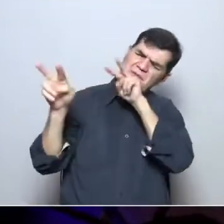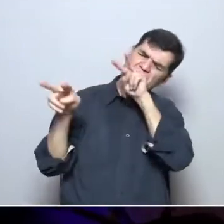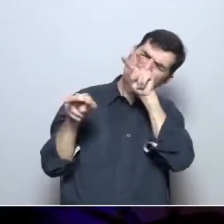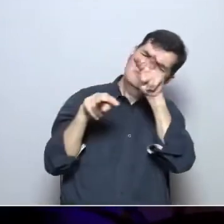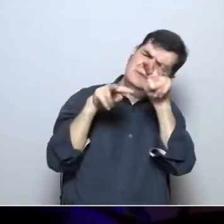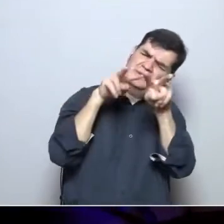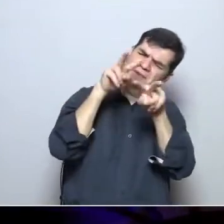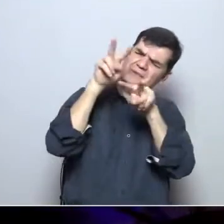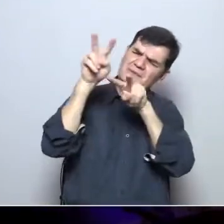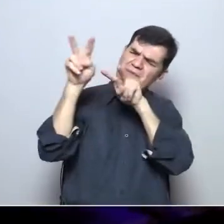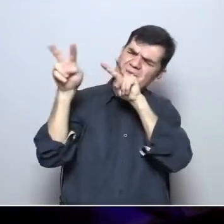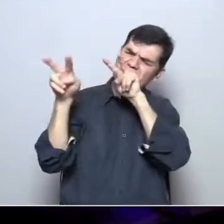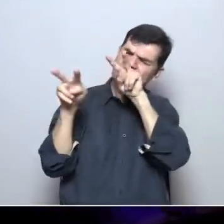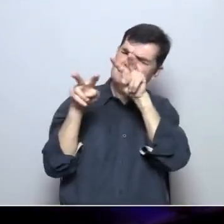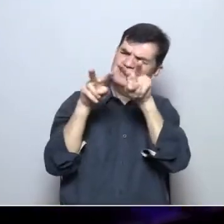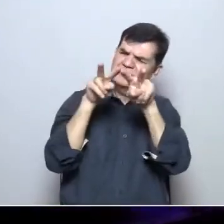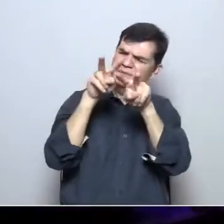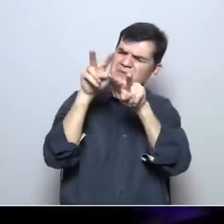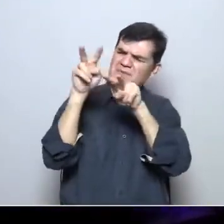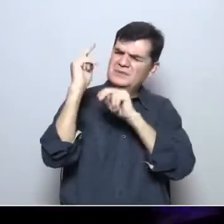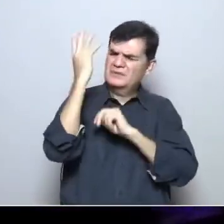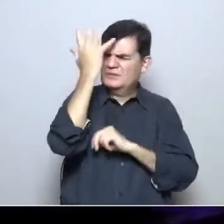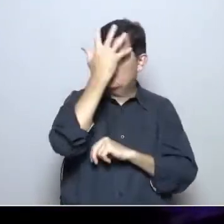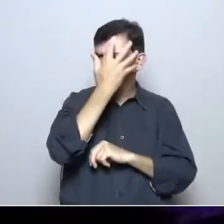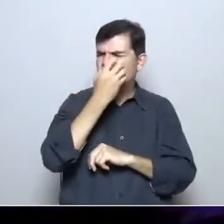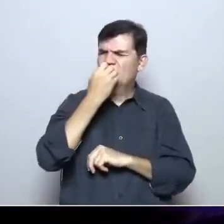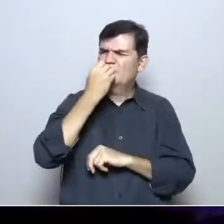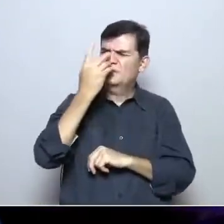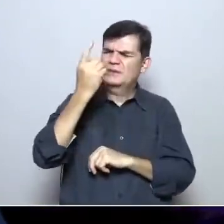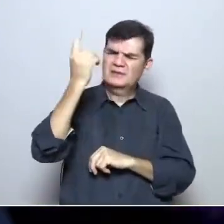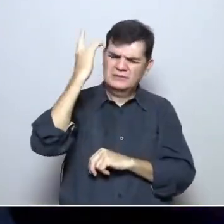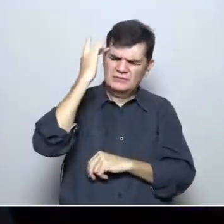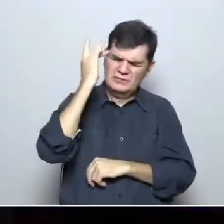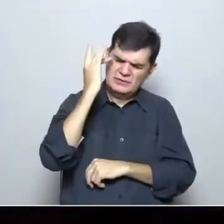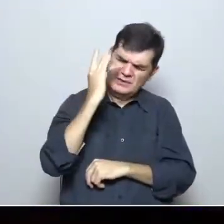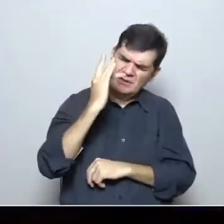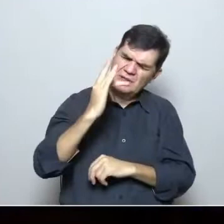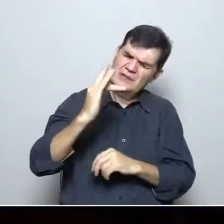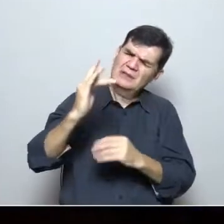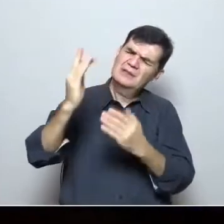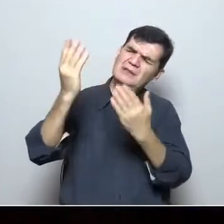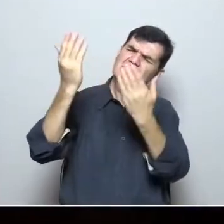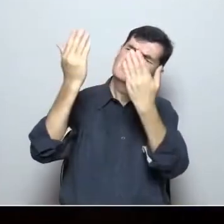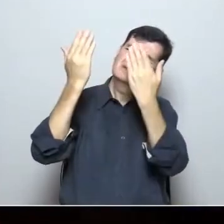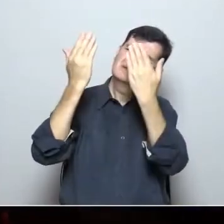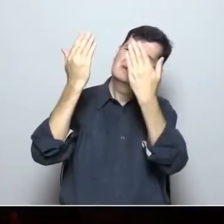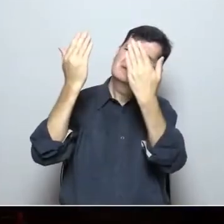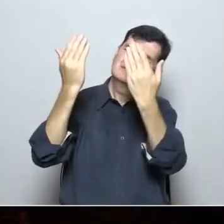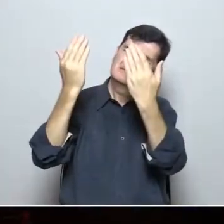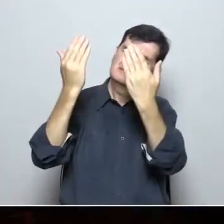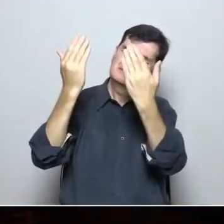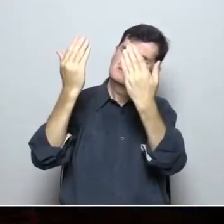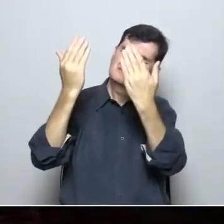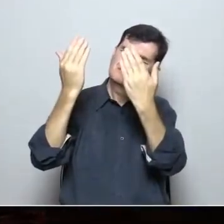contemplando la hermosura de tu santidad